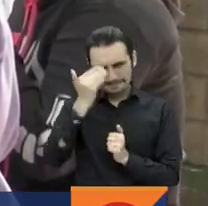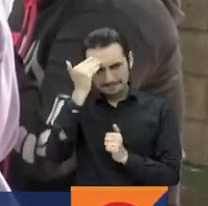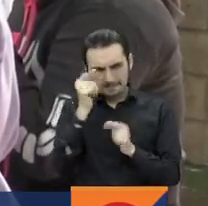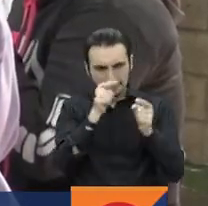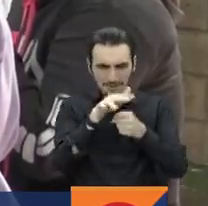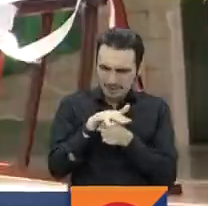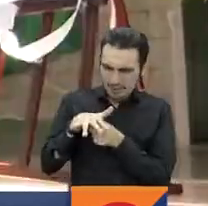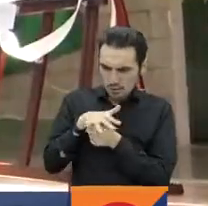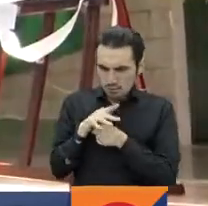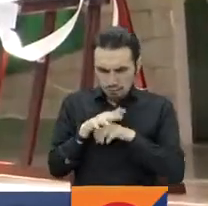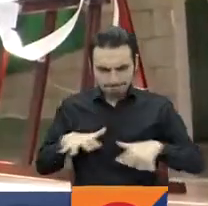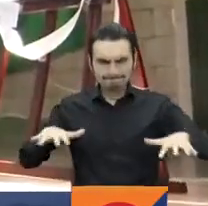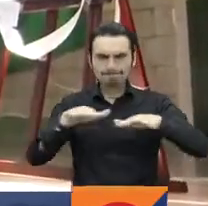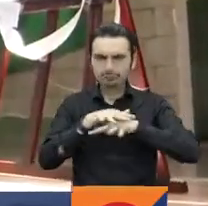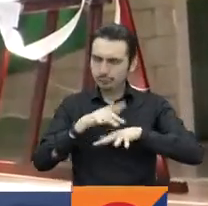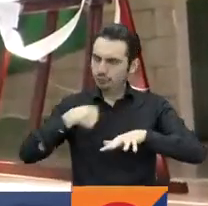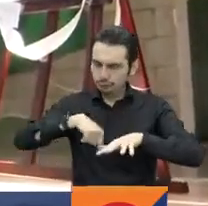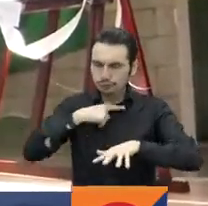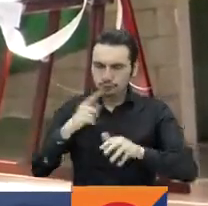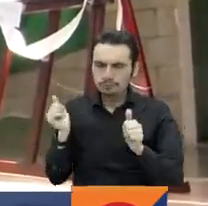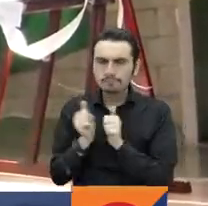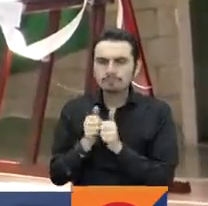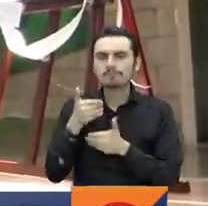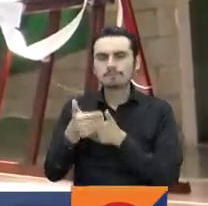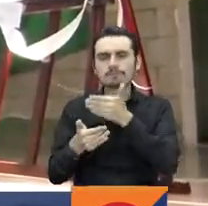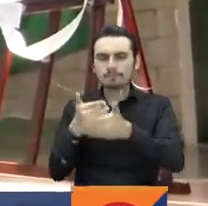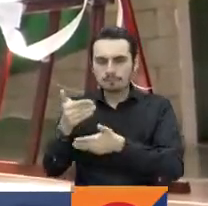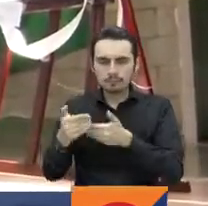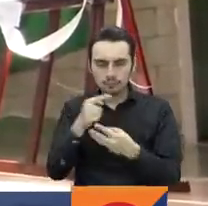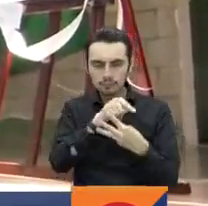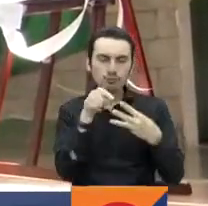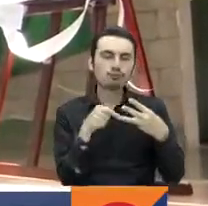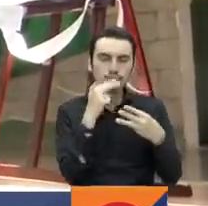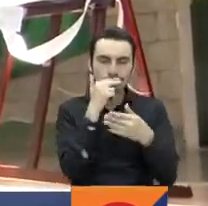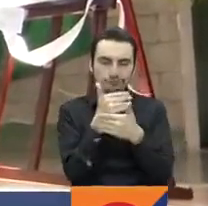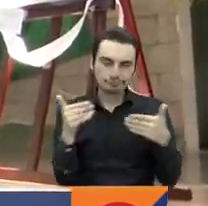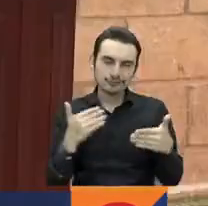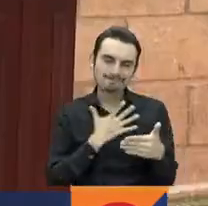siga ocurriendo con el sepelio de estos tres niños que lastimosamente perdieron la vida.